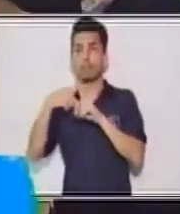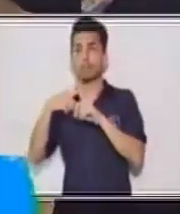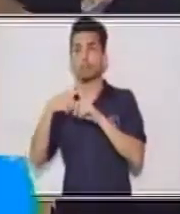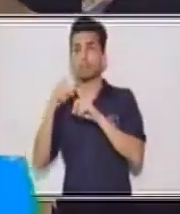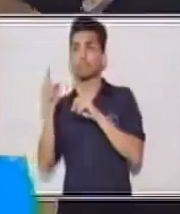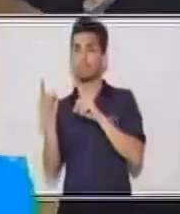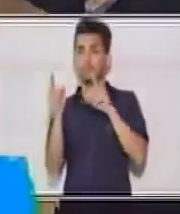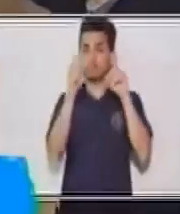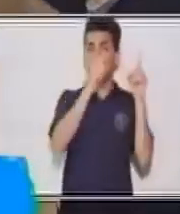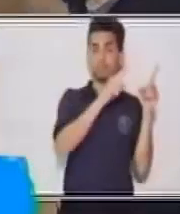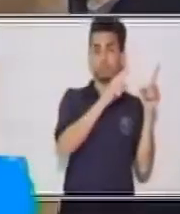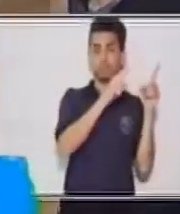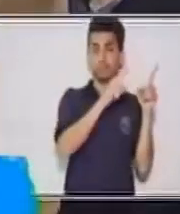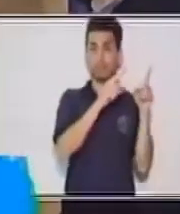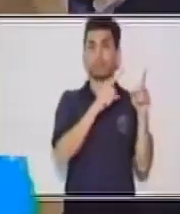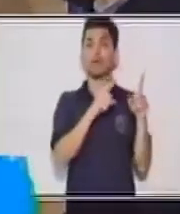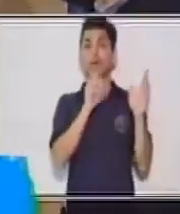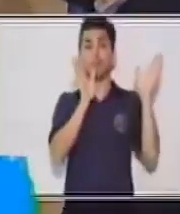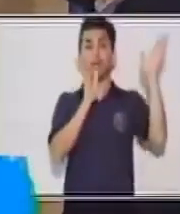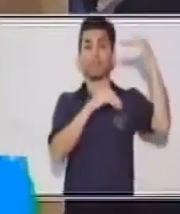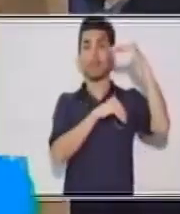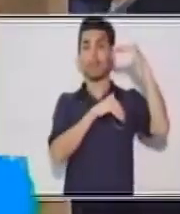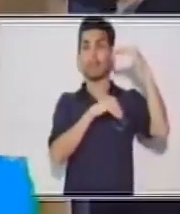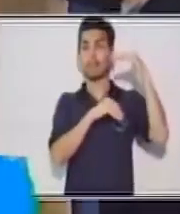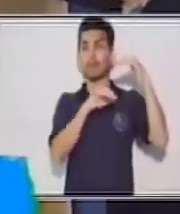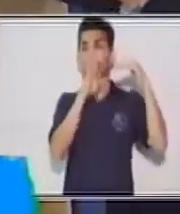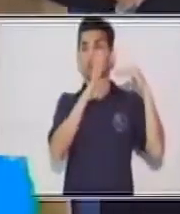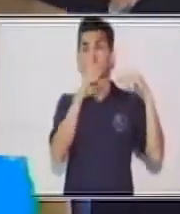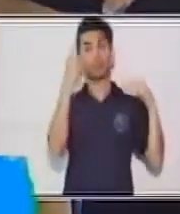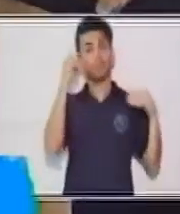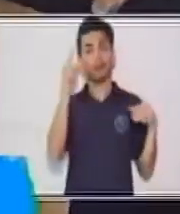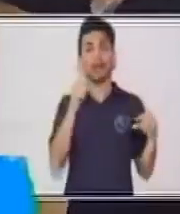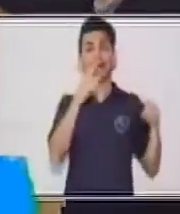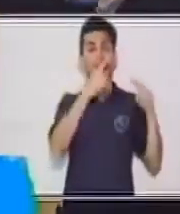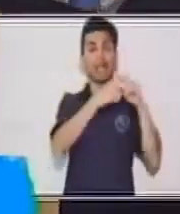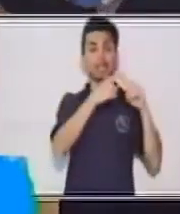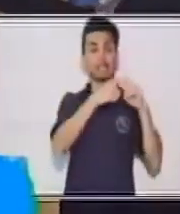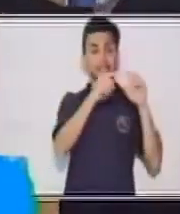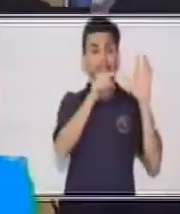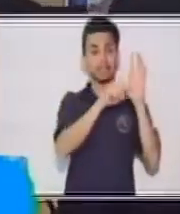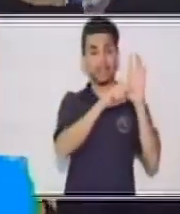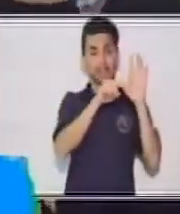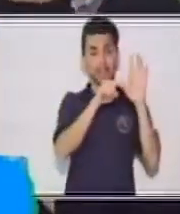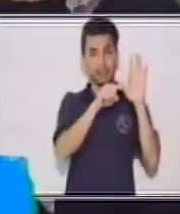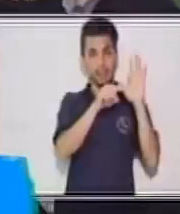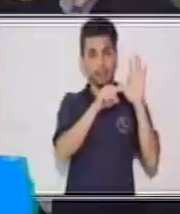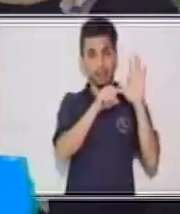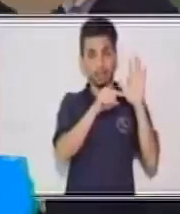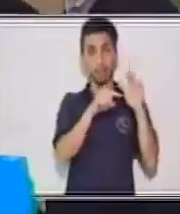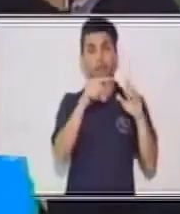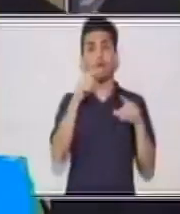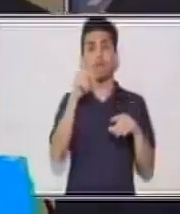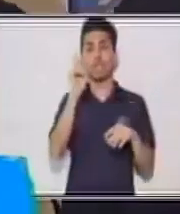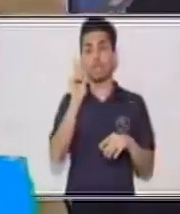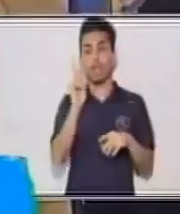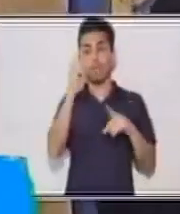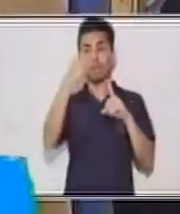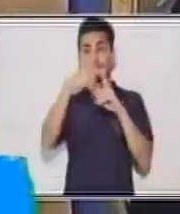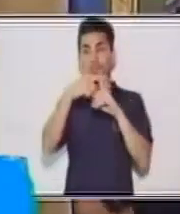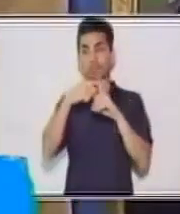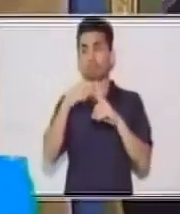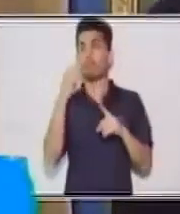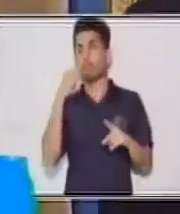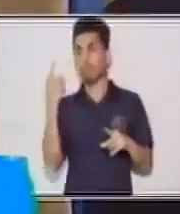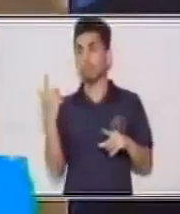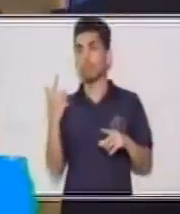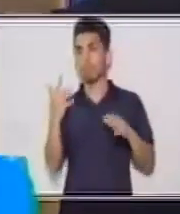X negativo y Y positivo. El cuadrante número 3 como está donde les mencionaba, y negativo y x